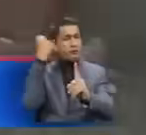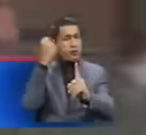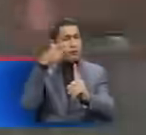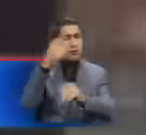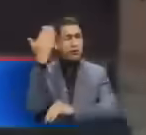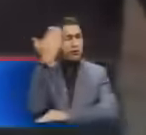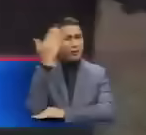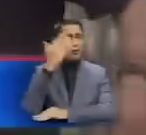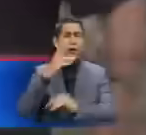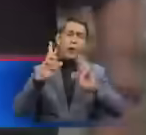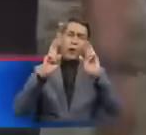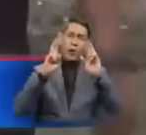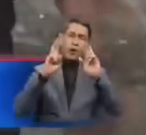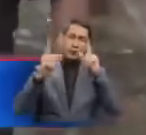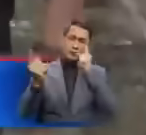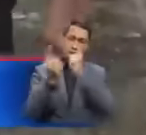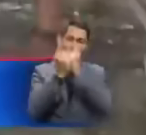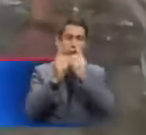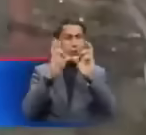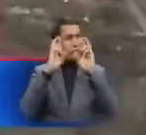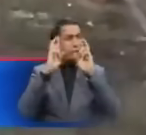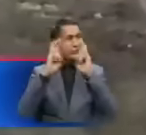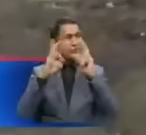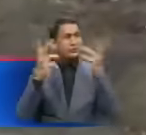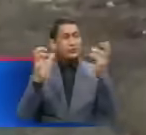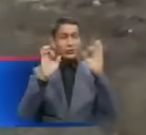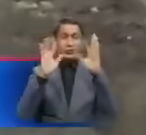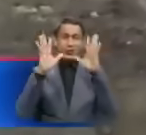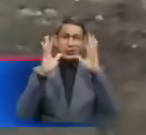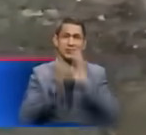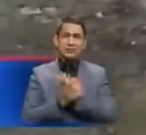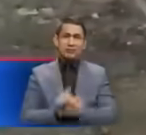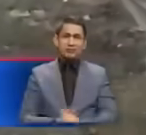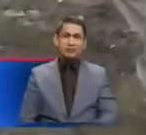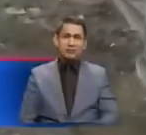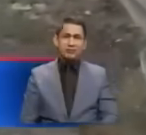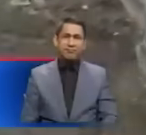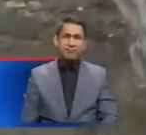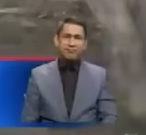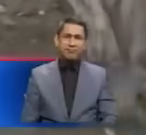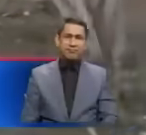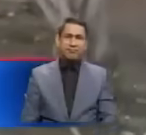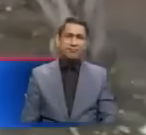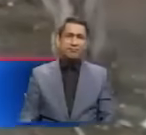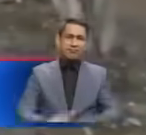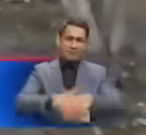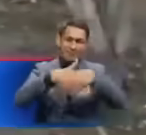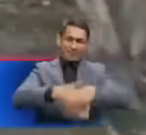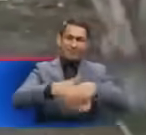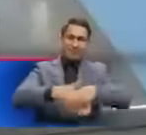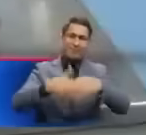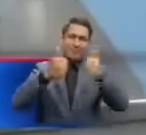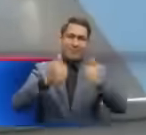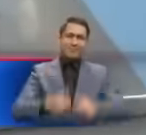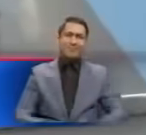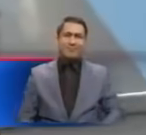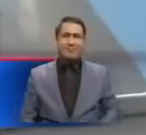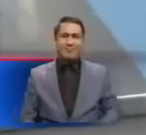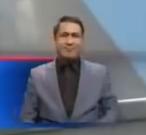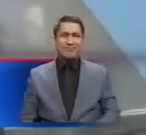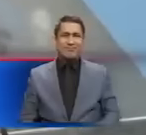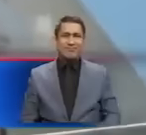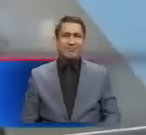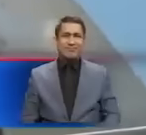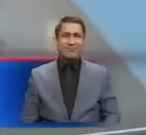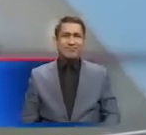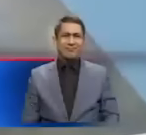Digo, algún día me voy a topar ese man, qué tío que no me topa. A lo bien, José Delgado, ¿sí me entiendes, ñaño? Súbete, loco, súbete para que